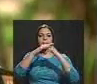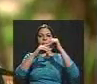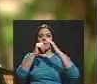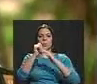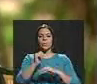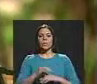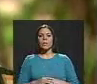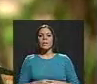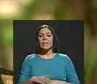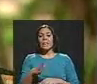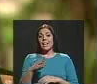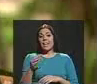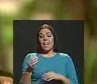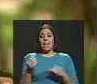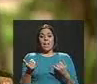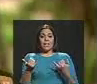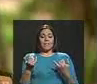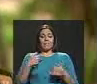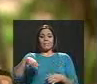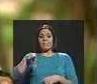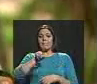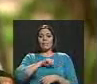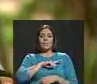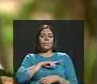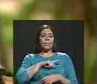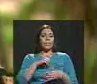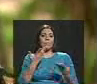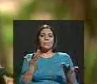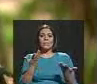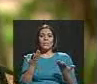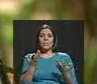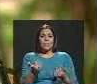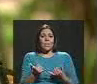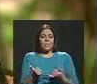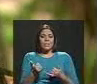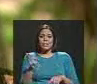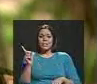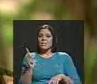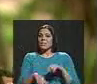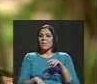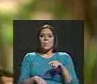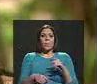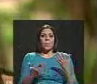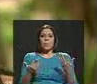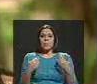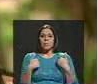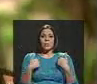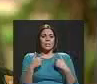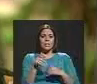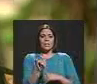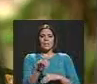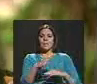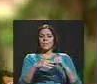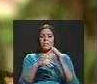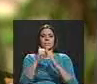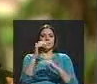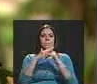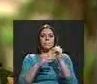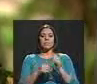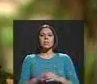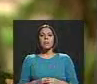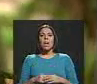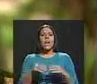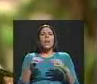y nosotros no estamos en condiciones de en este momento de de contar con esa infraestructura cómo